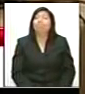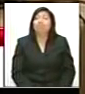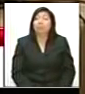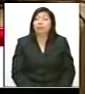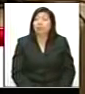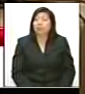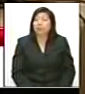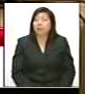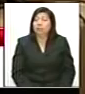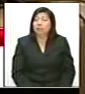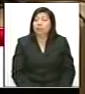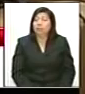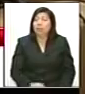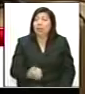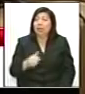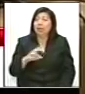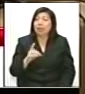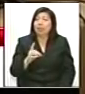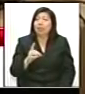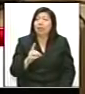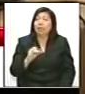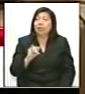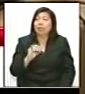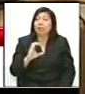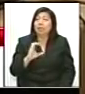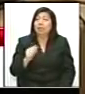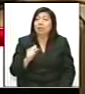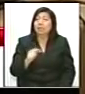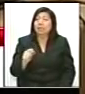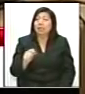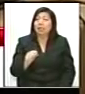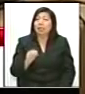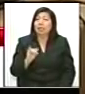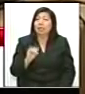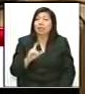Él se llamaba André David Icaza Lira.